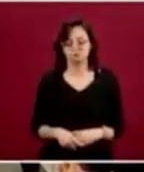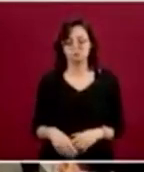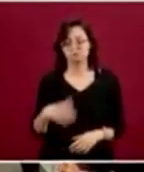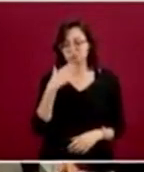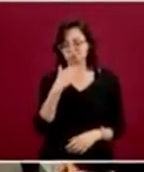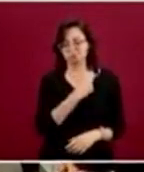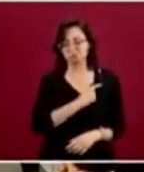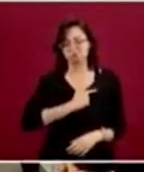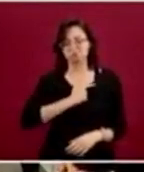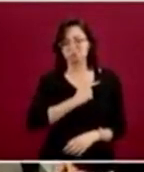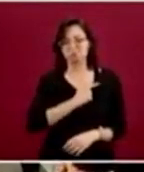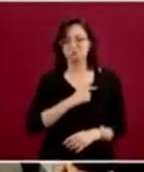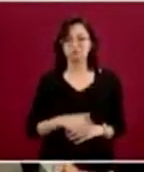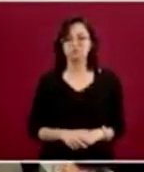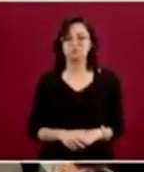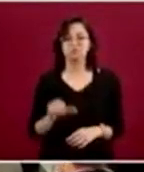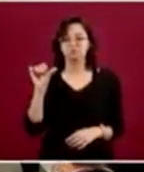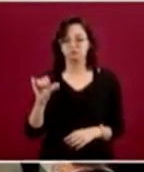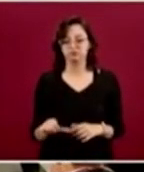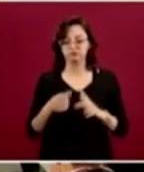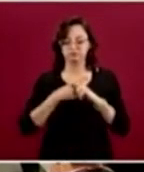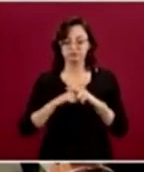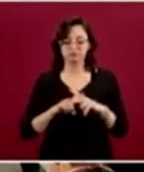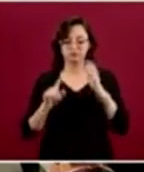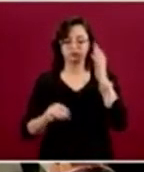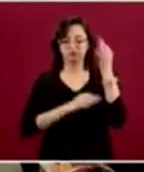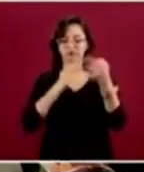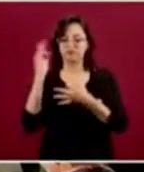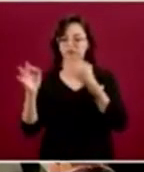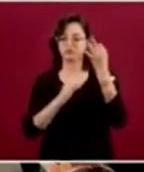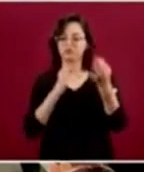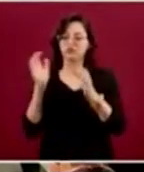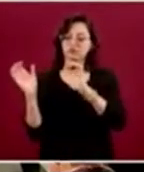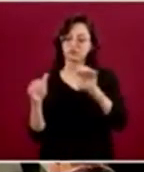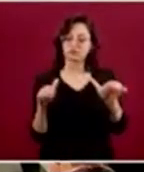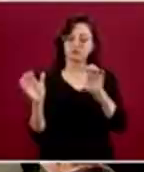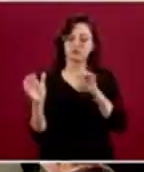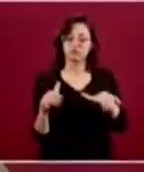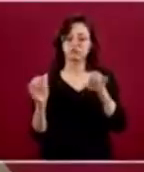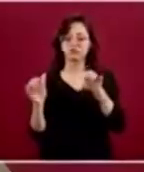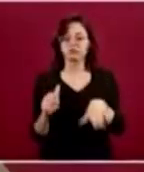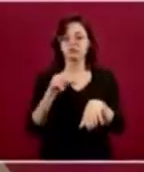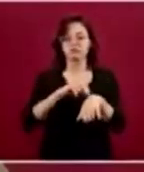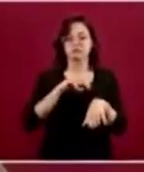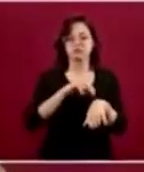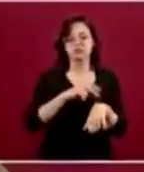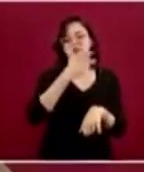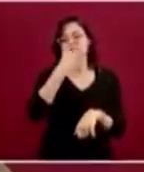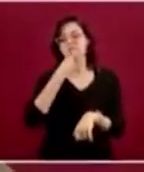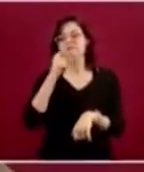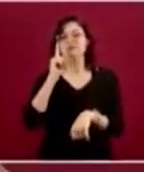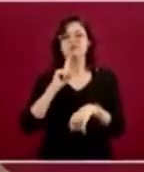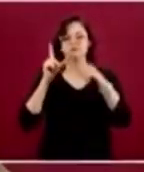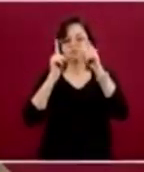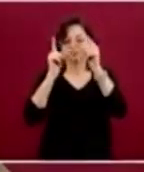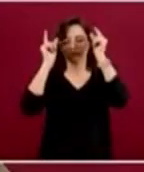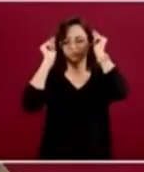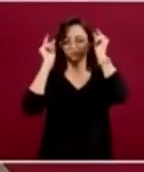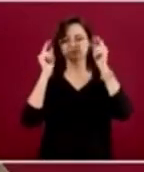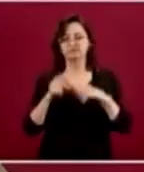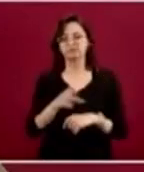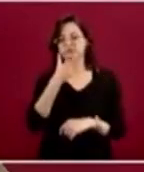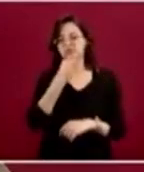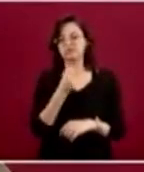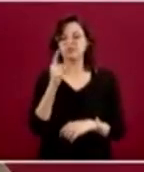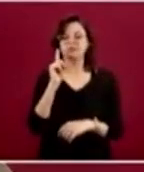El día de hoy lanzamos la Jornada Nacional de Reclutamiento para nuestras médicas, nuestros médicos, nuestras enfermeras,